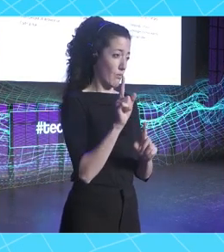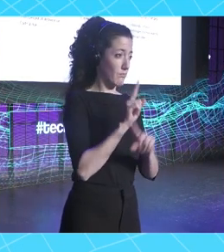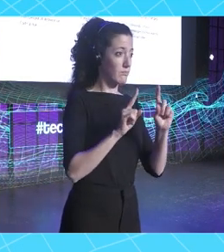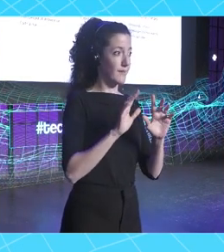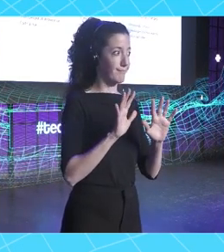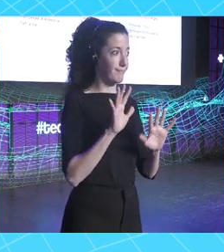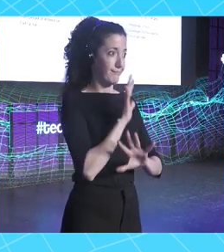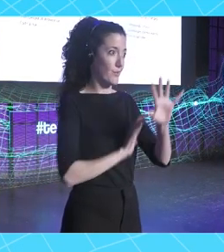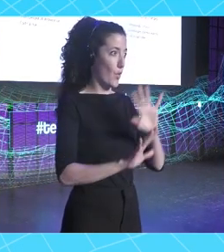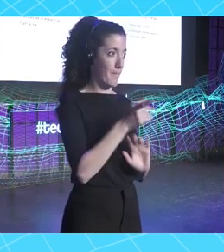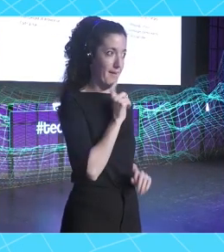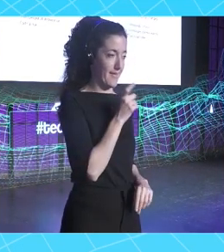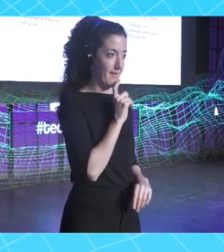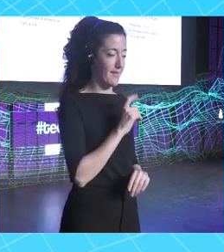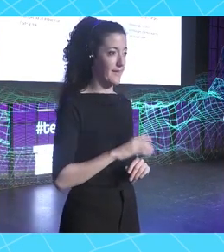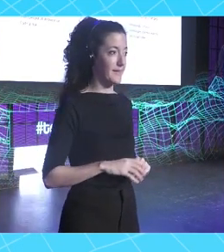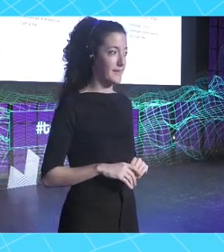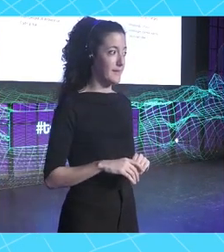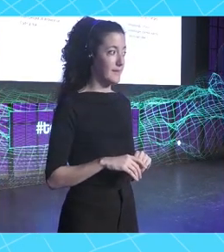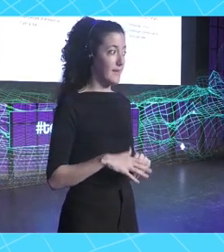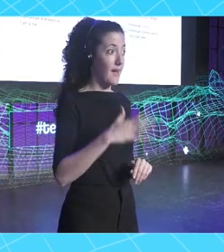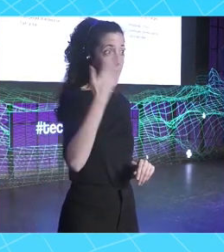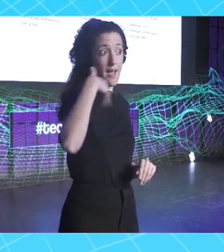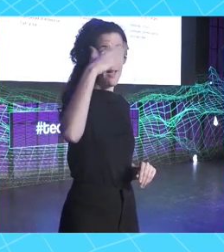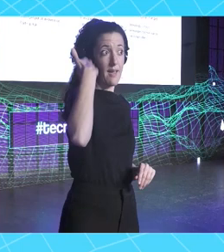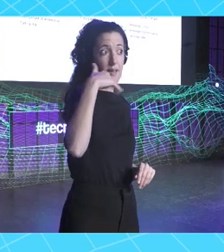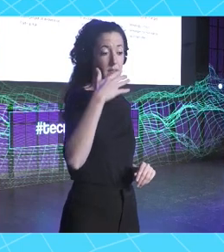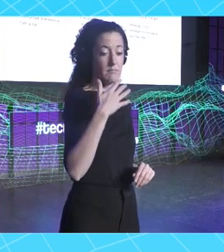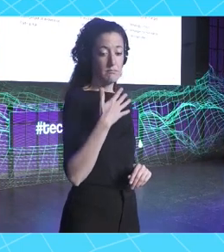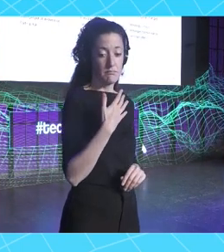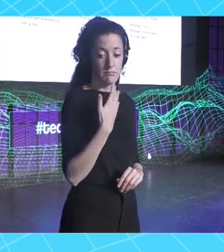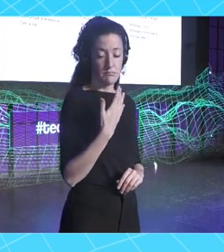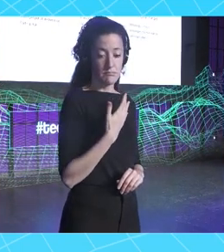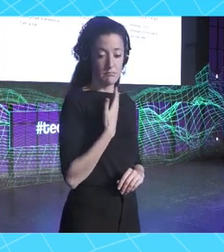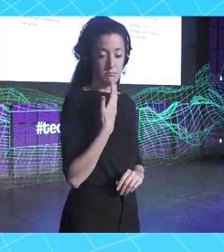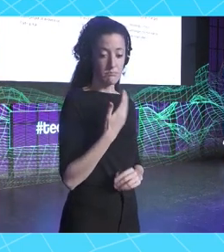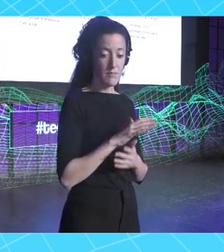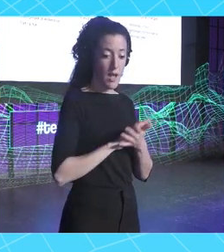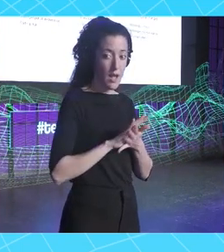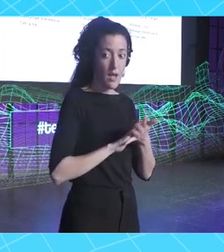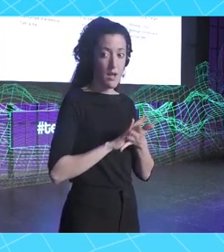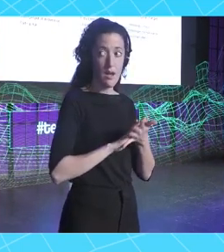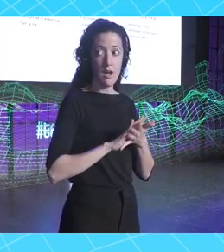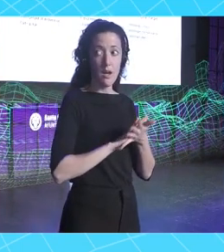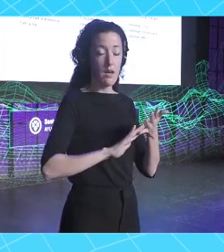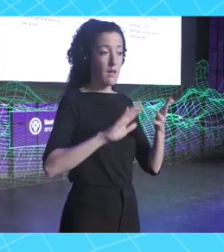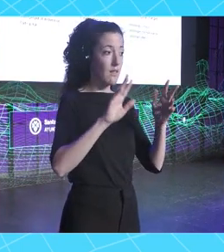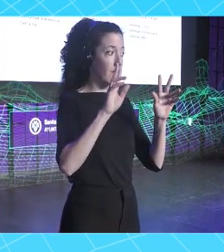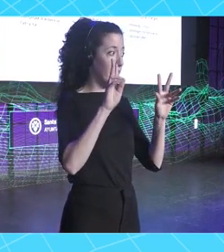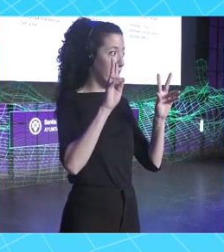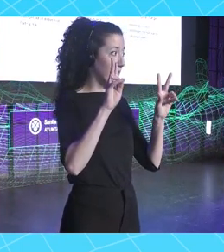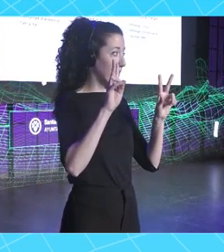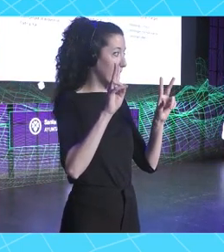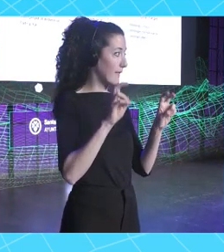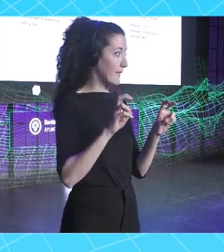como antes podíamos estar hablando a lo mejor de un tipo de me ha gustado